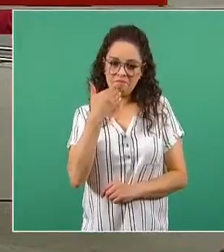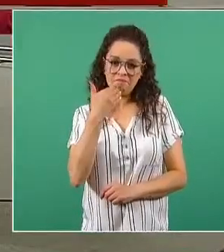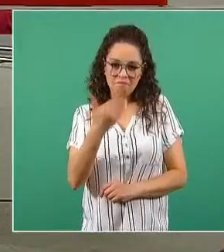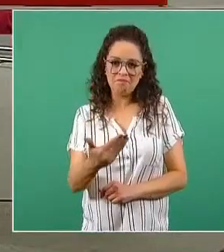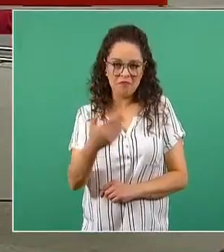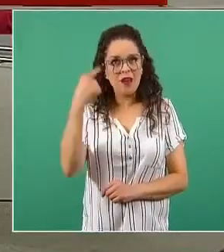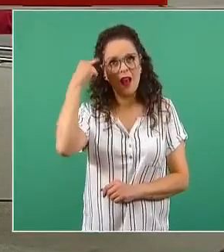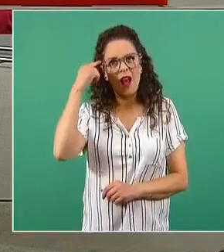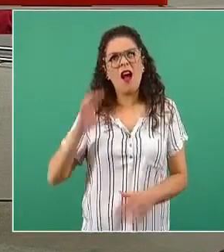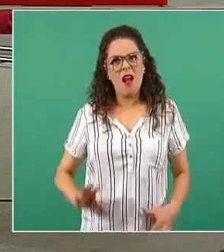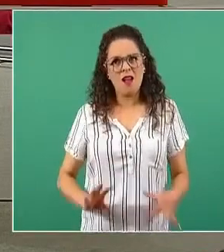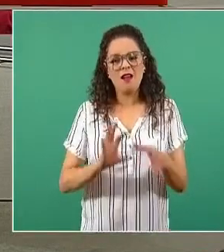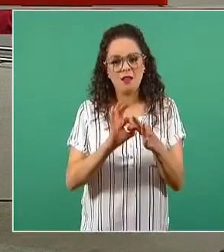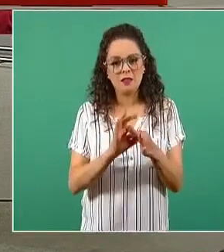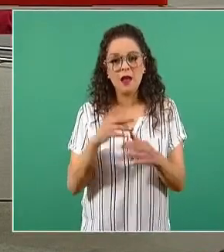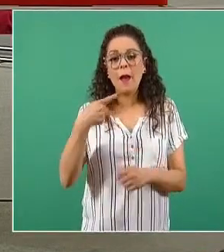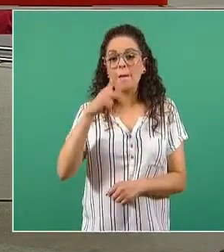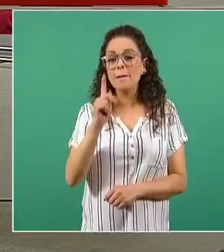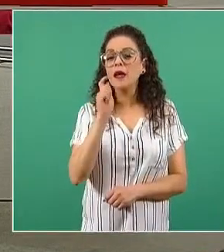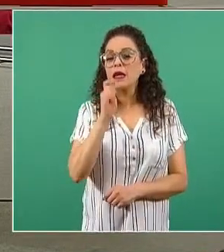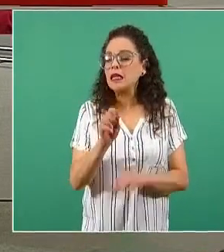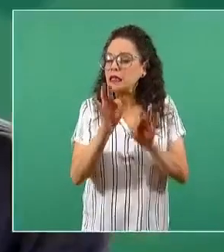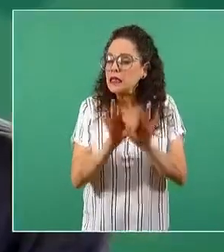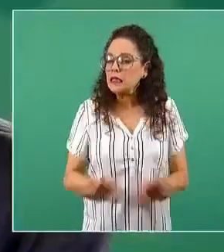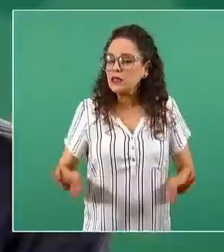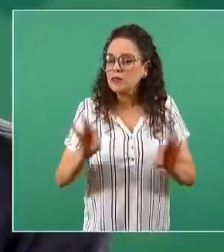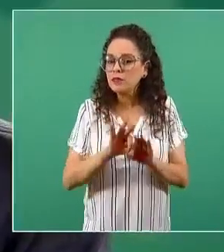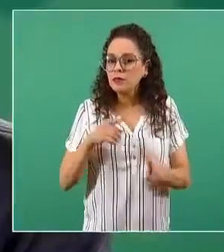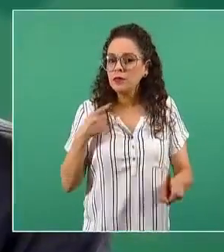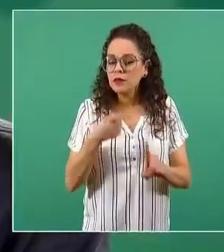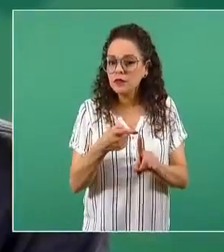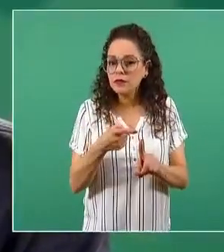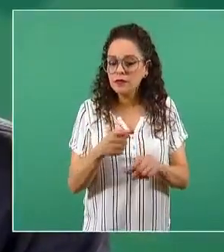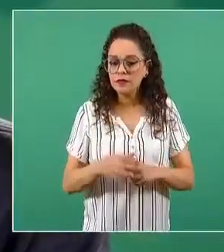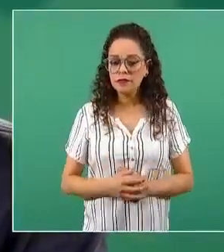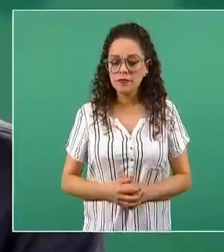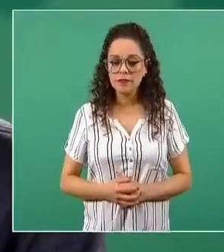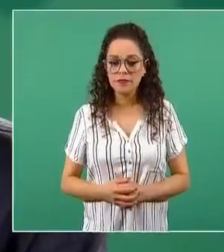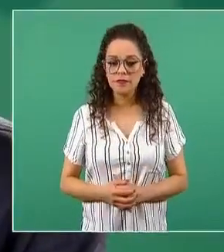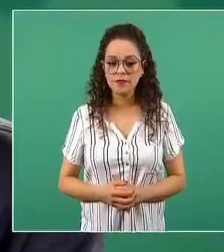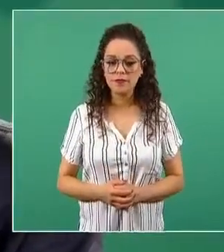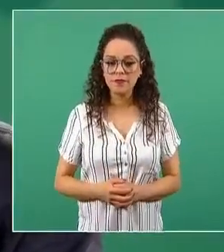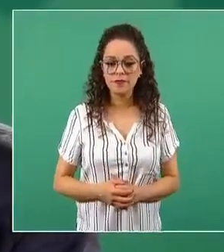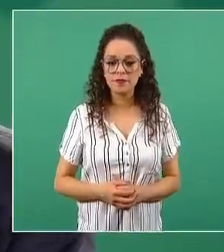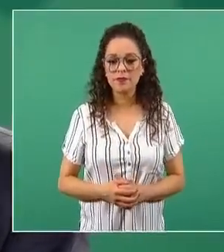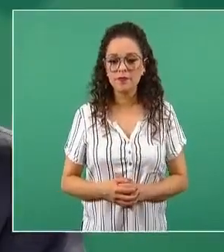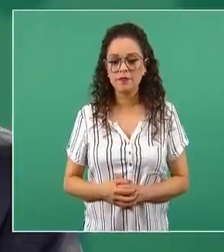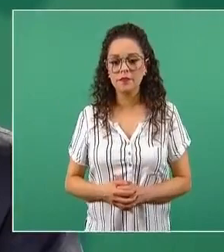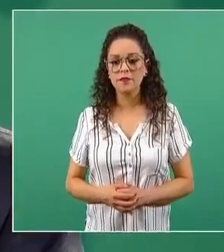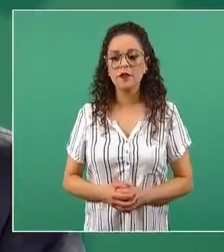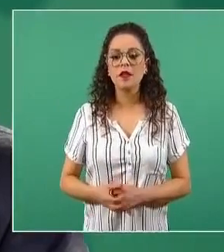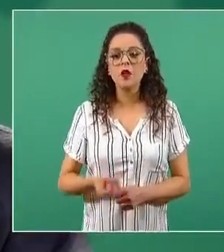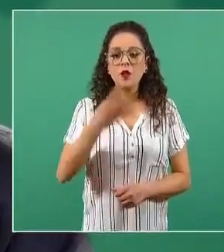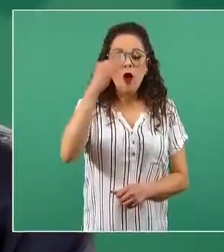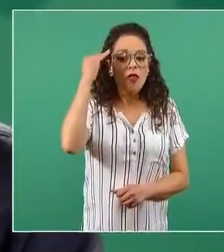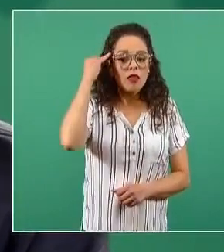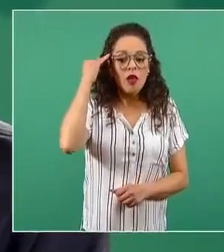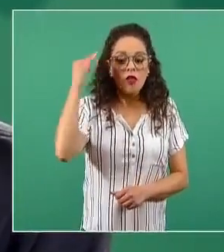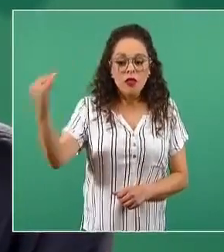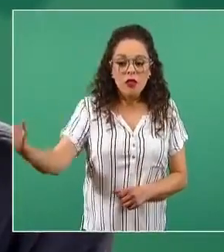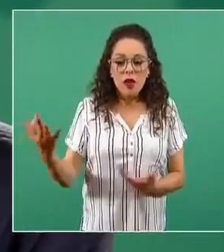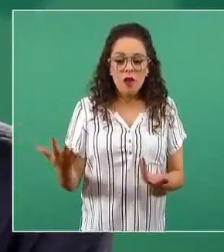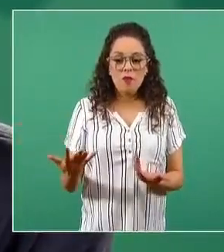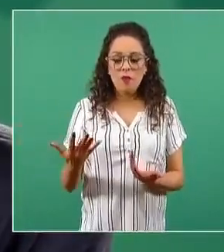pero aquí hay un elemento crucial. La velocidad de respuesta, la duración de respuesta,